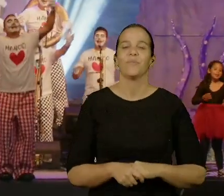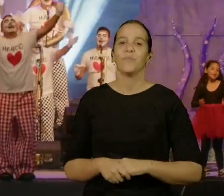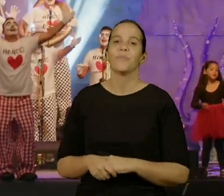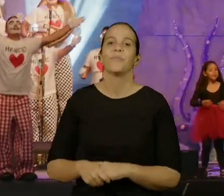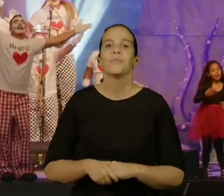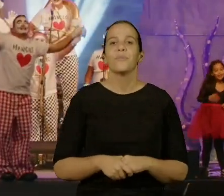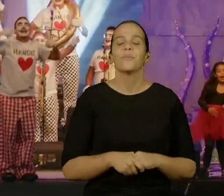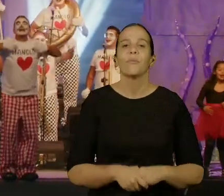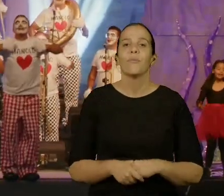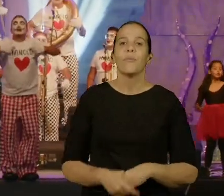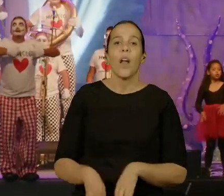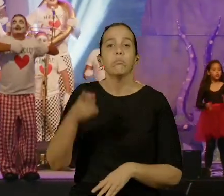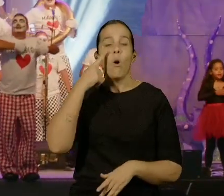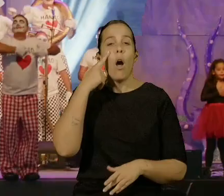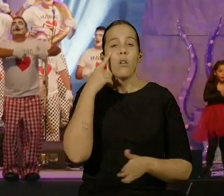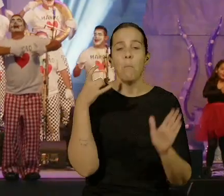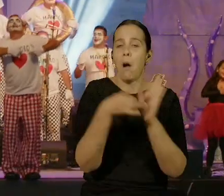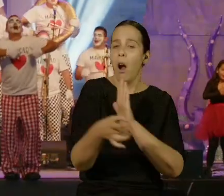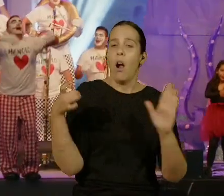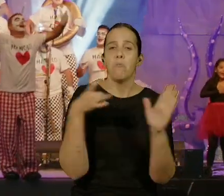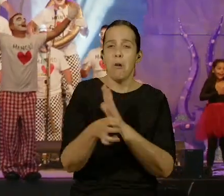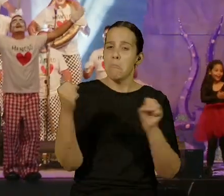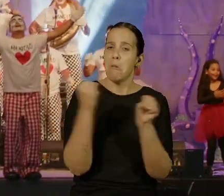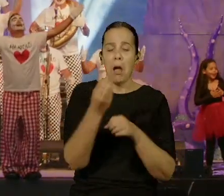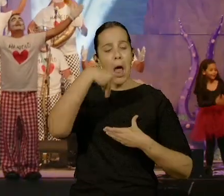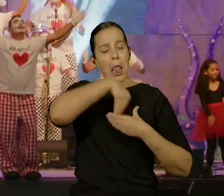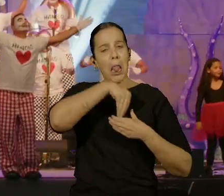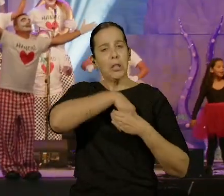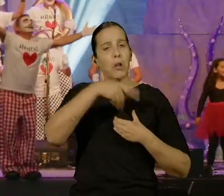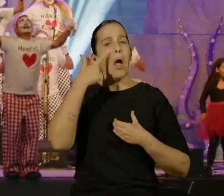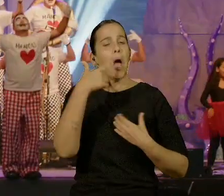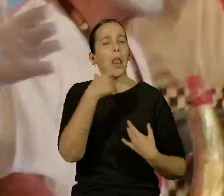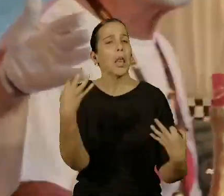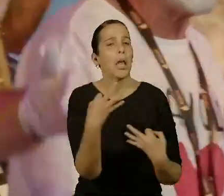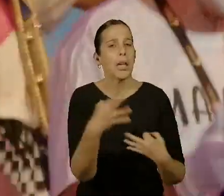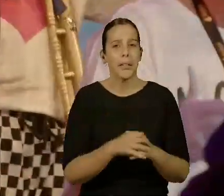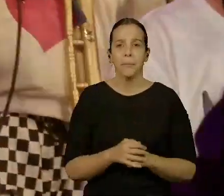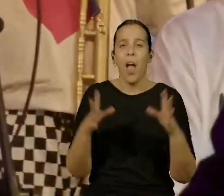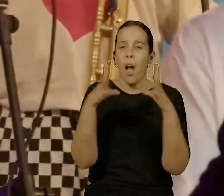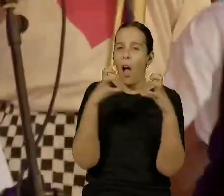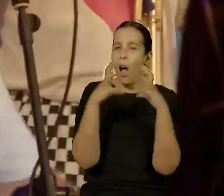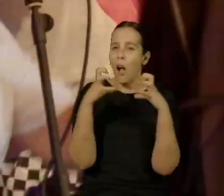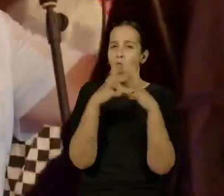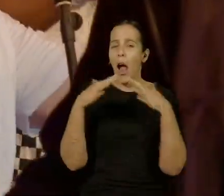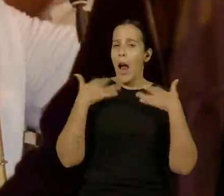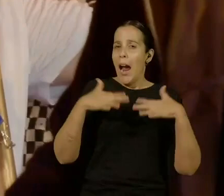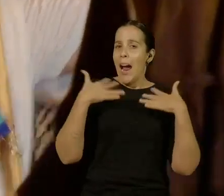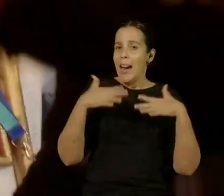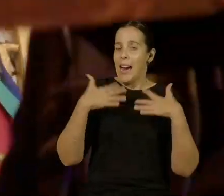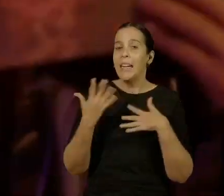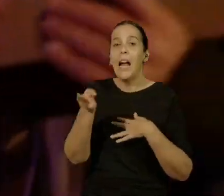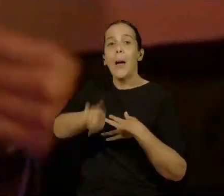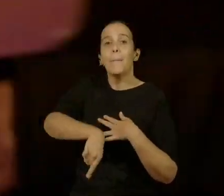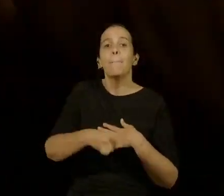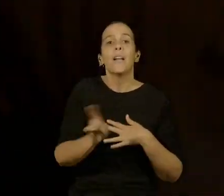Se debe tener talento y sentir por dentro en general. ¿Qué? Dar gracias a la alegría y a la fantasía